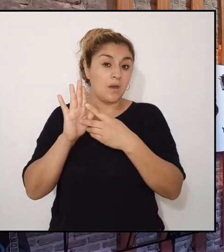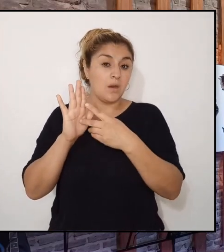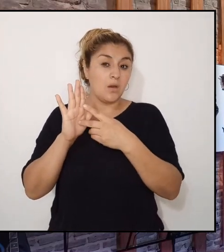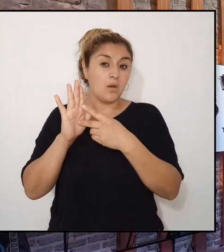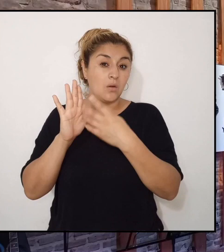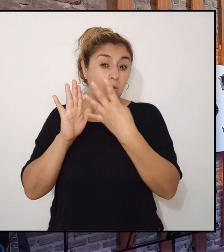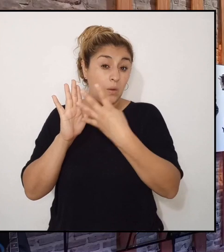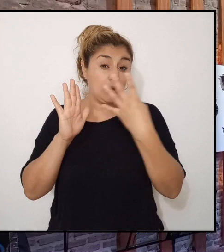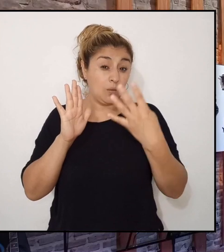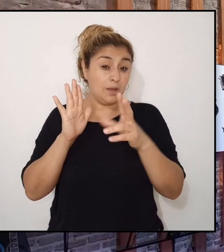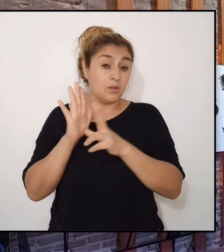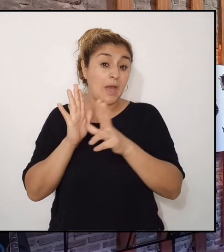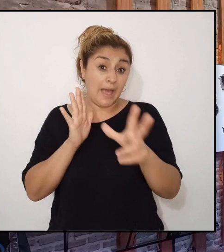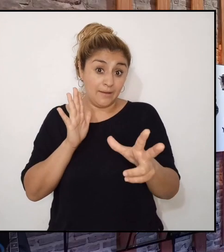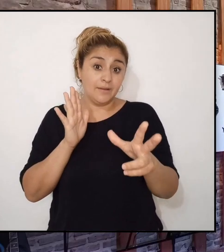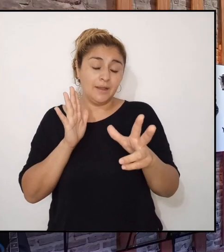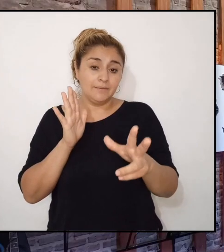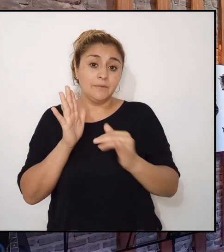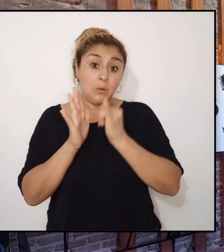44,